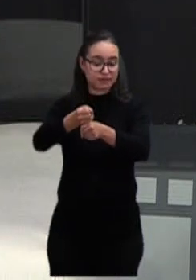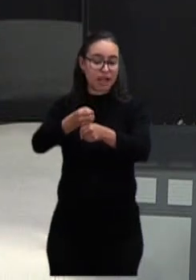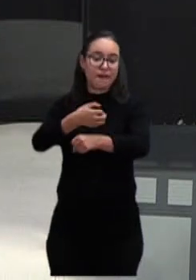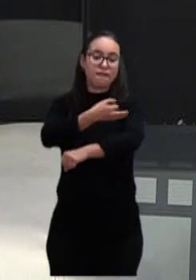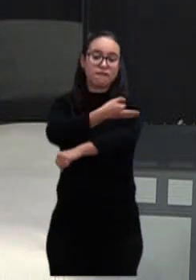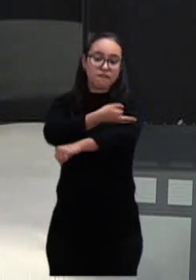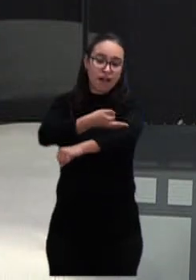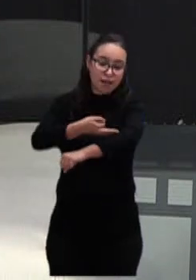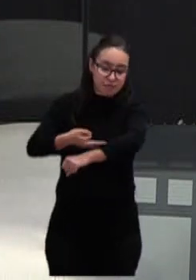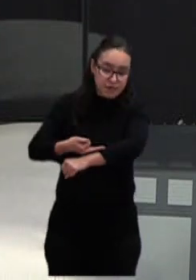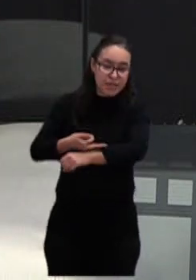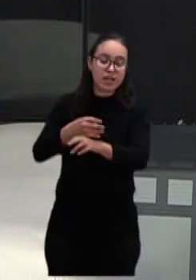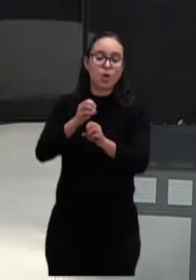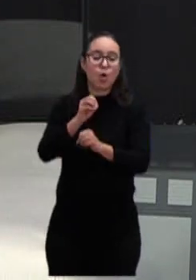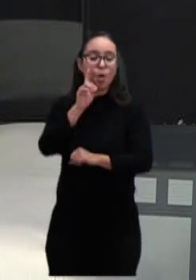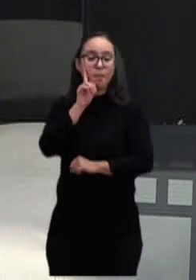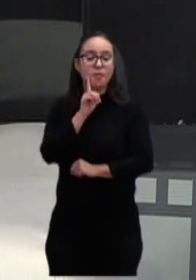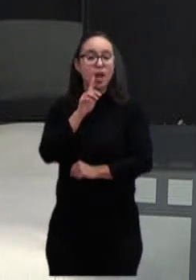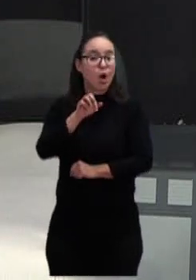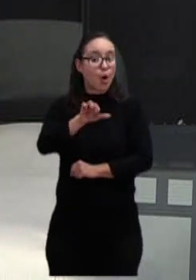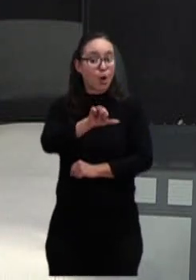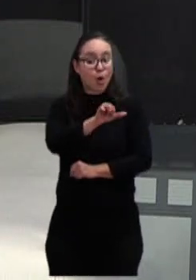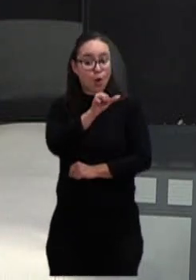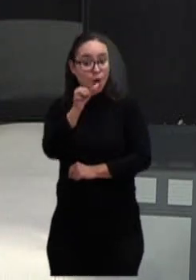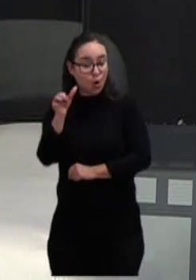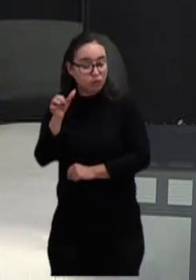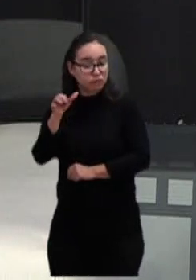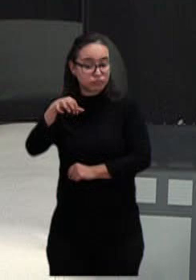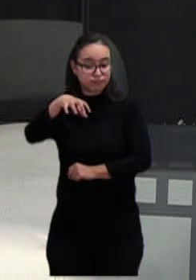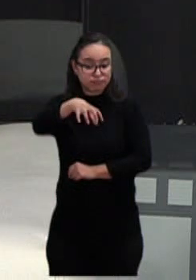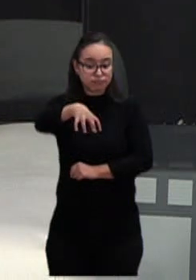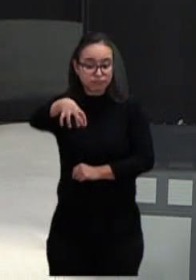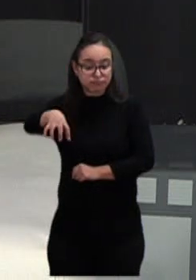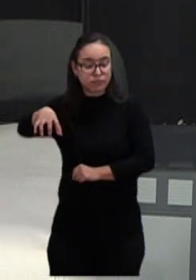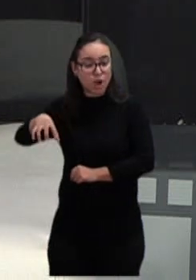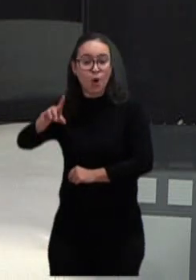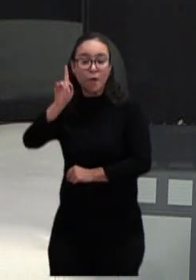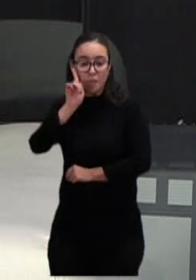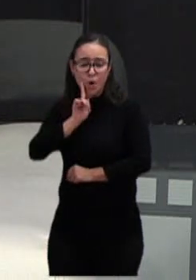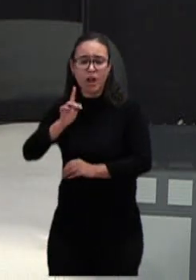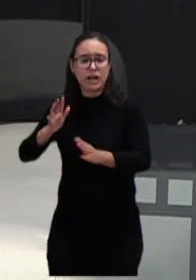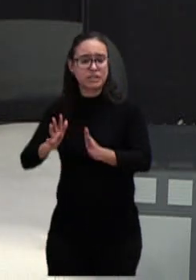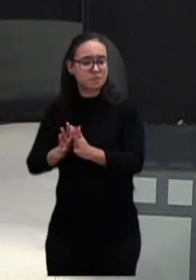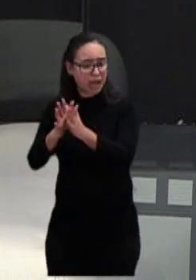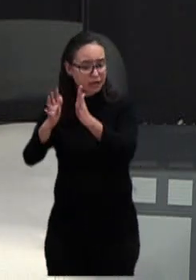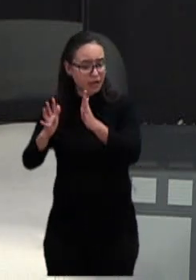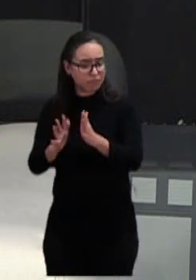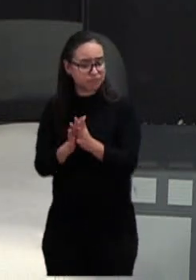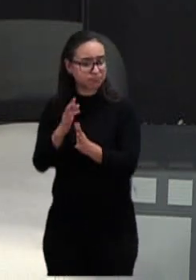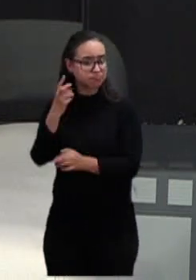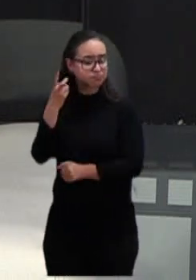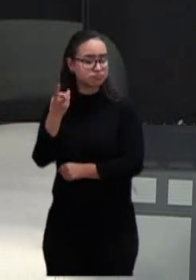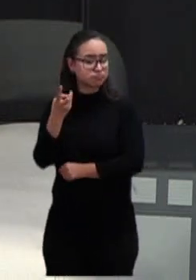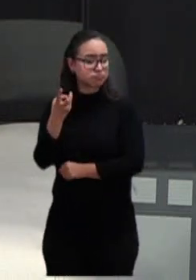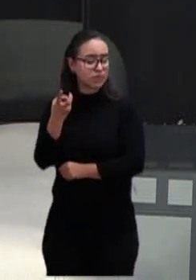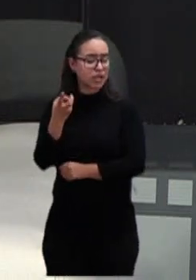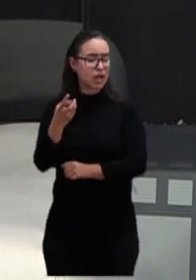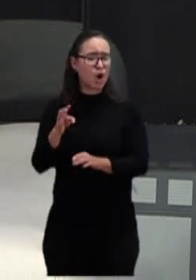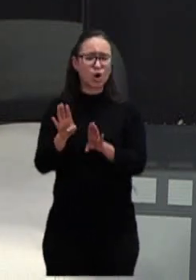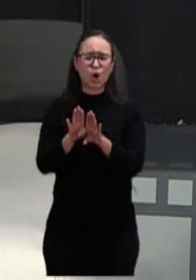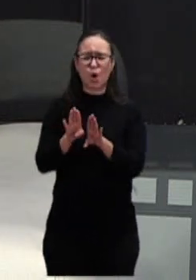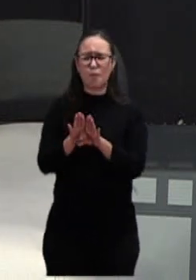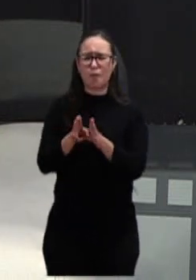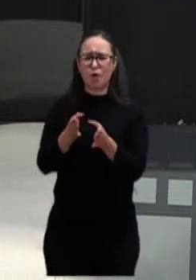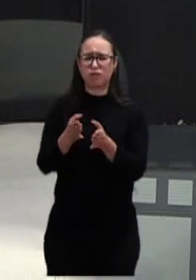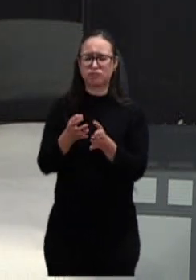pero otros espacios en donde las mujeres también están participando activamente están todavía como sin